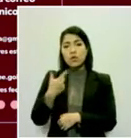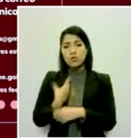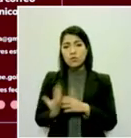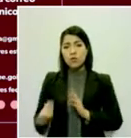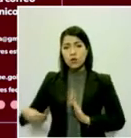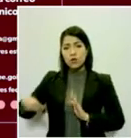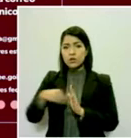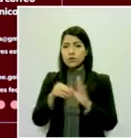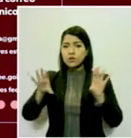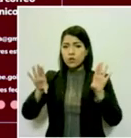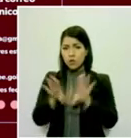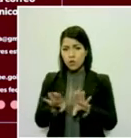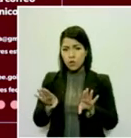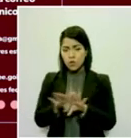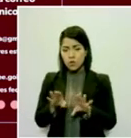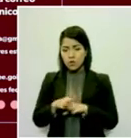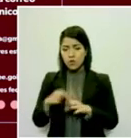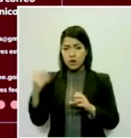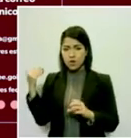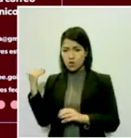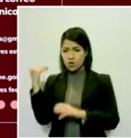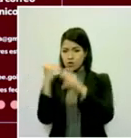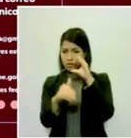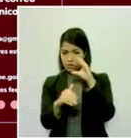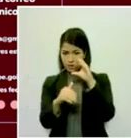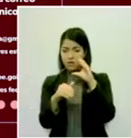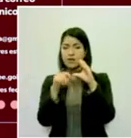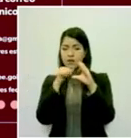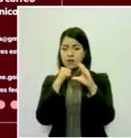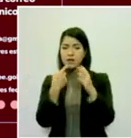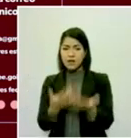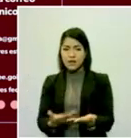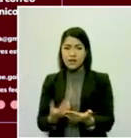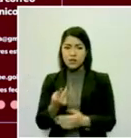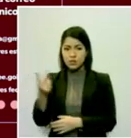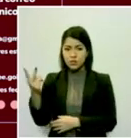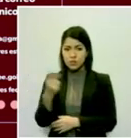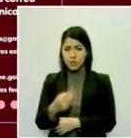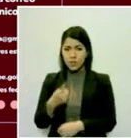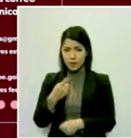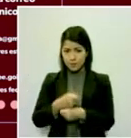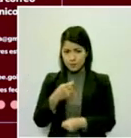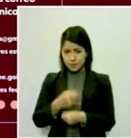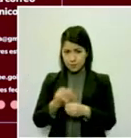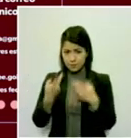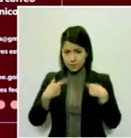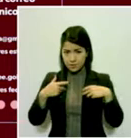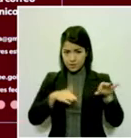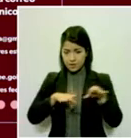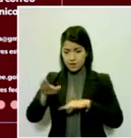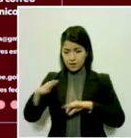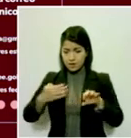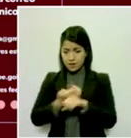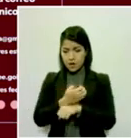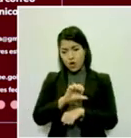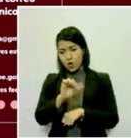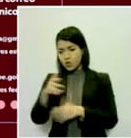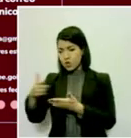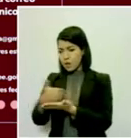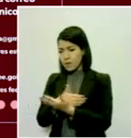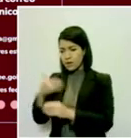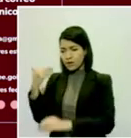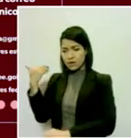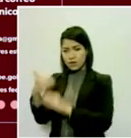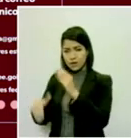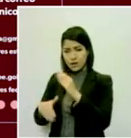incorporarlo a través de una... de un correo electrónico, que es un correo electrónico en dos vertientes, uno para los trabajadores estatales y otro para los